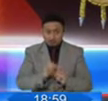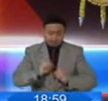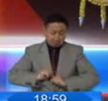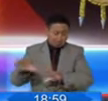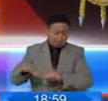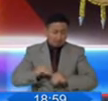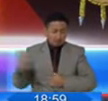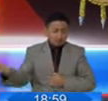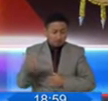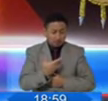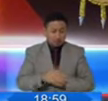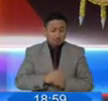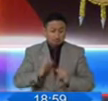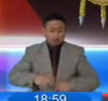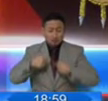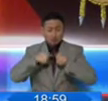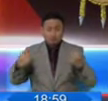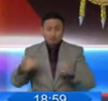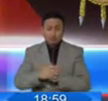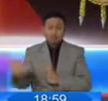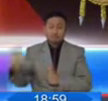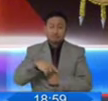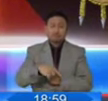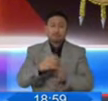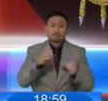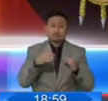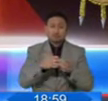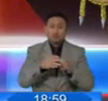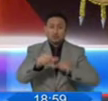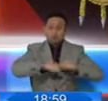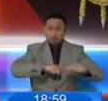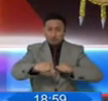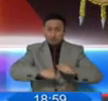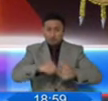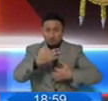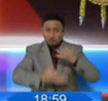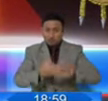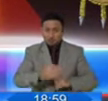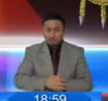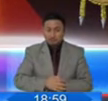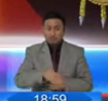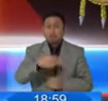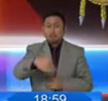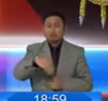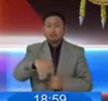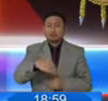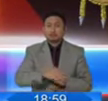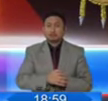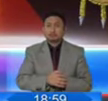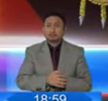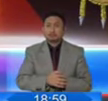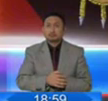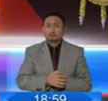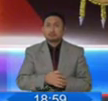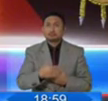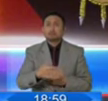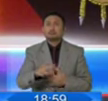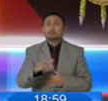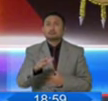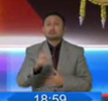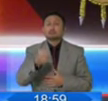ha convocado para que comparezca ante la Comisión de Fiscalización el día miércoles a